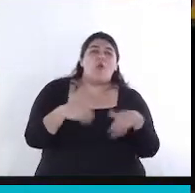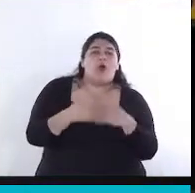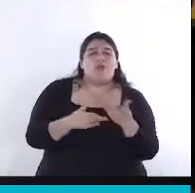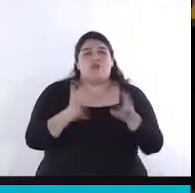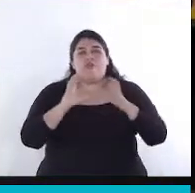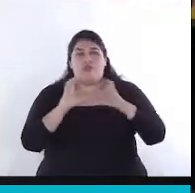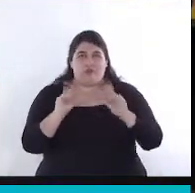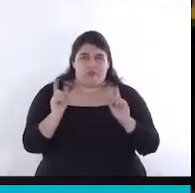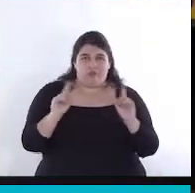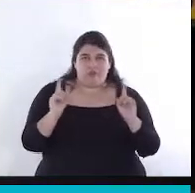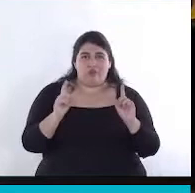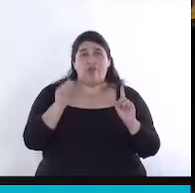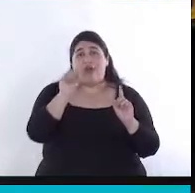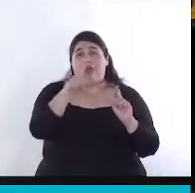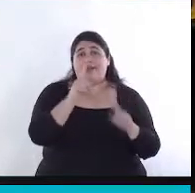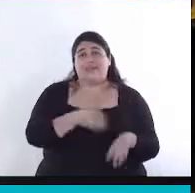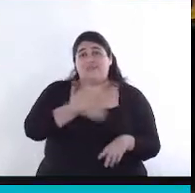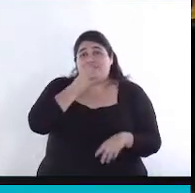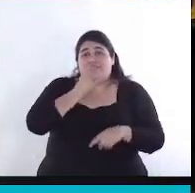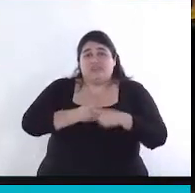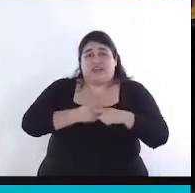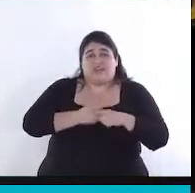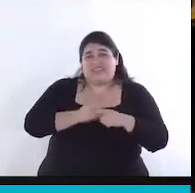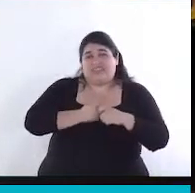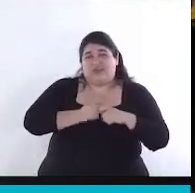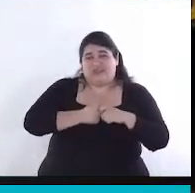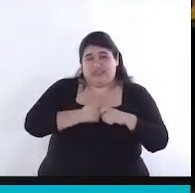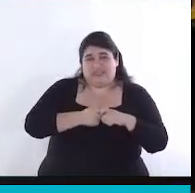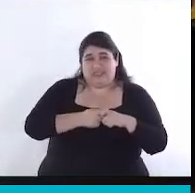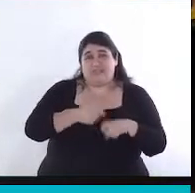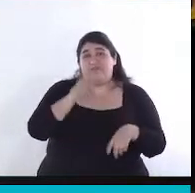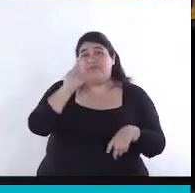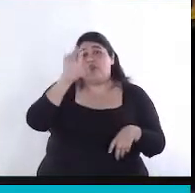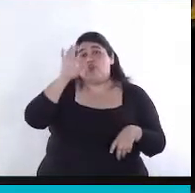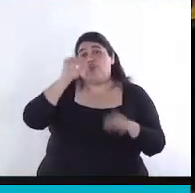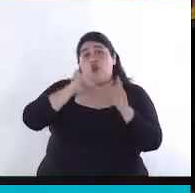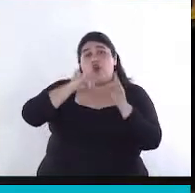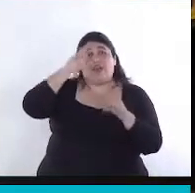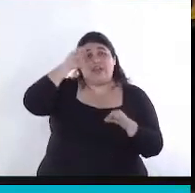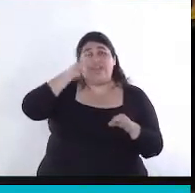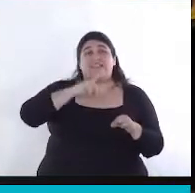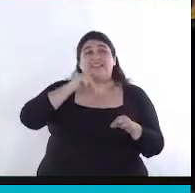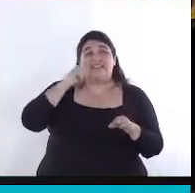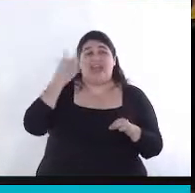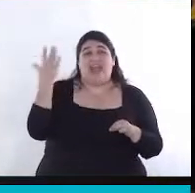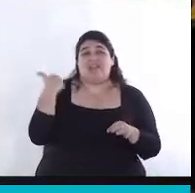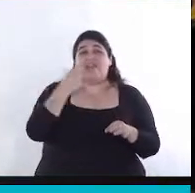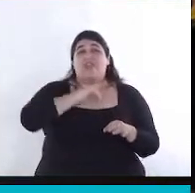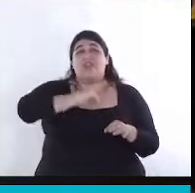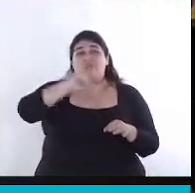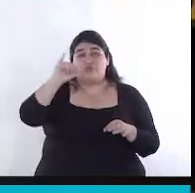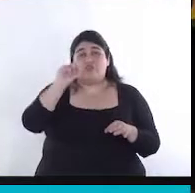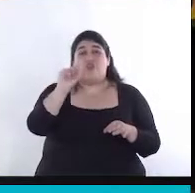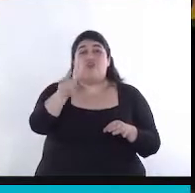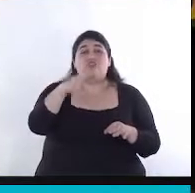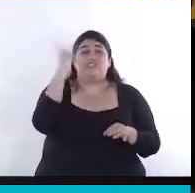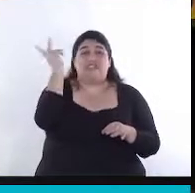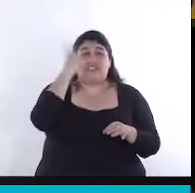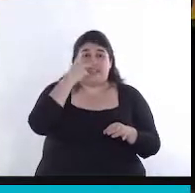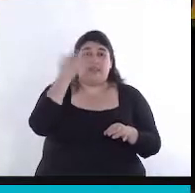acá están tomando una guerra este que está acá es marcelo rocchetti el que denunció la jueza kirchnerista arroyo